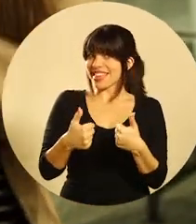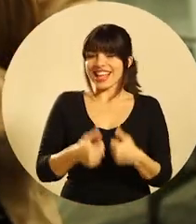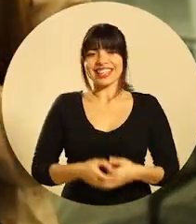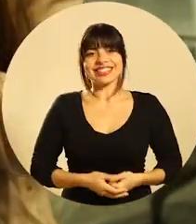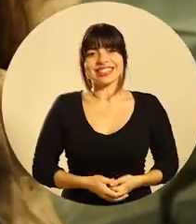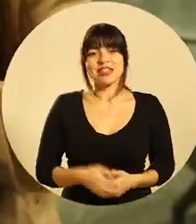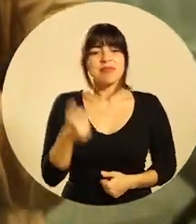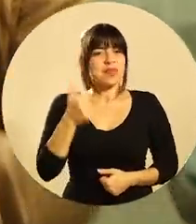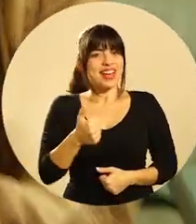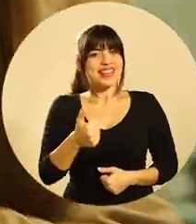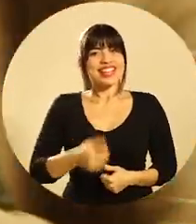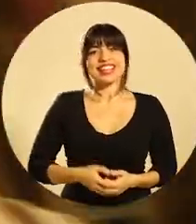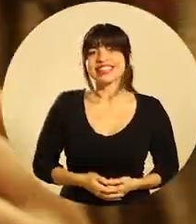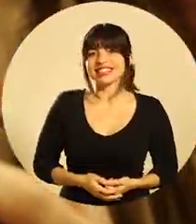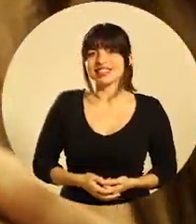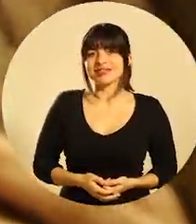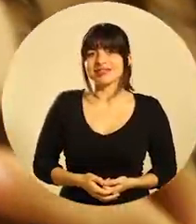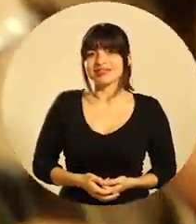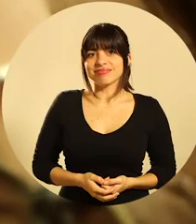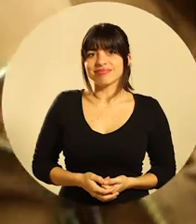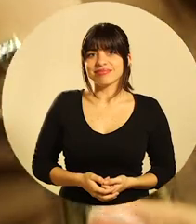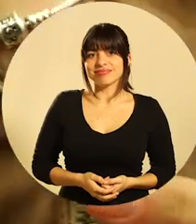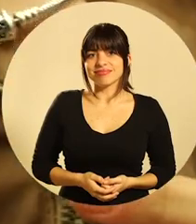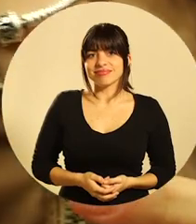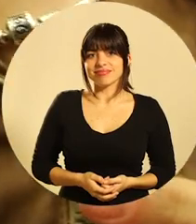vida. Pura vida.